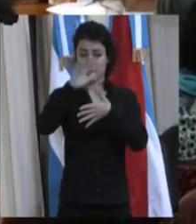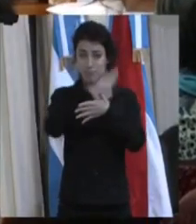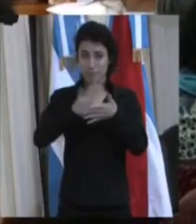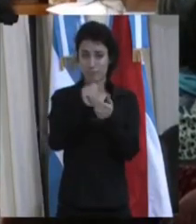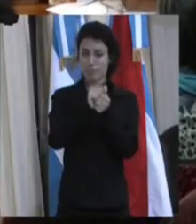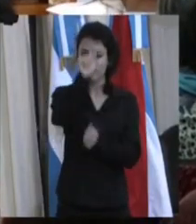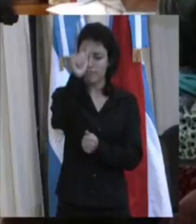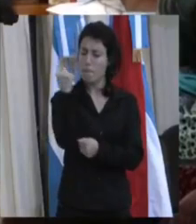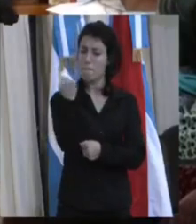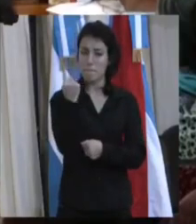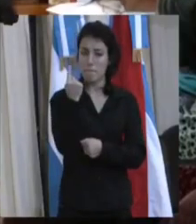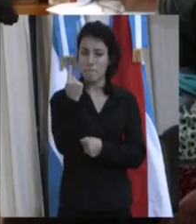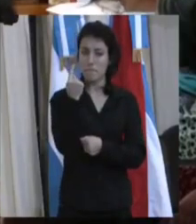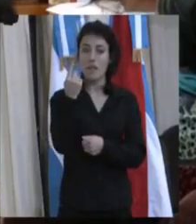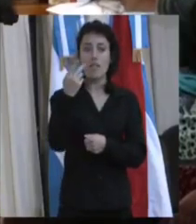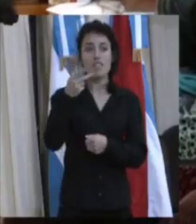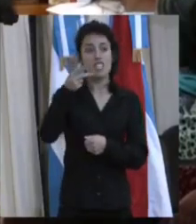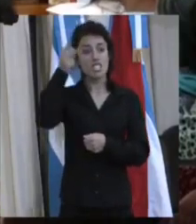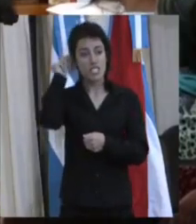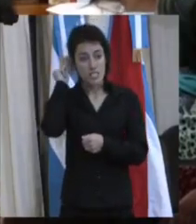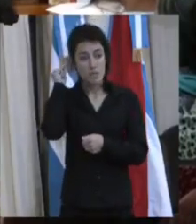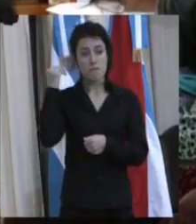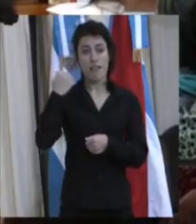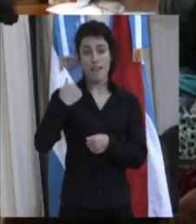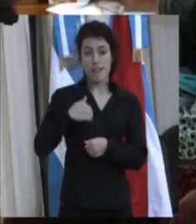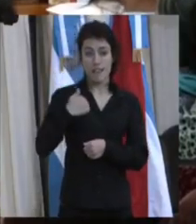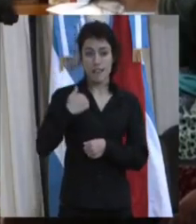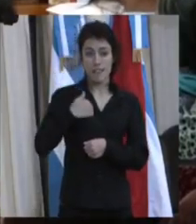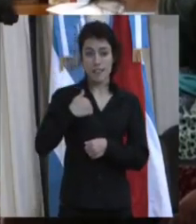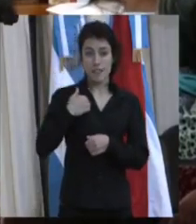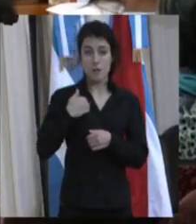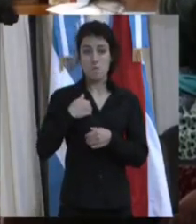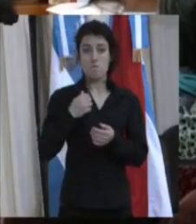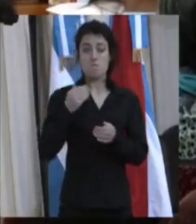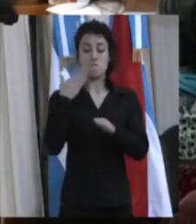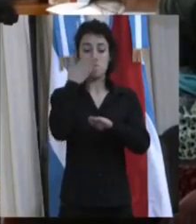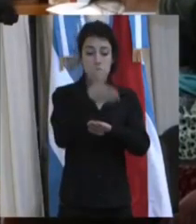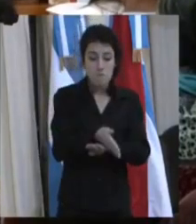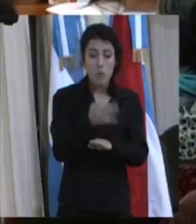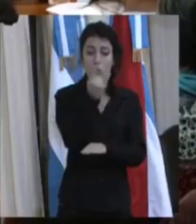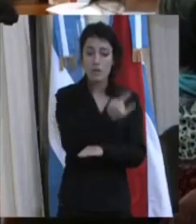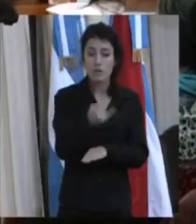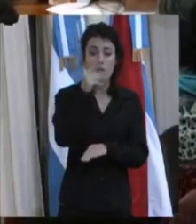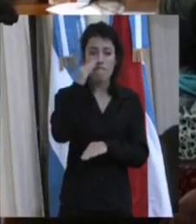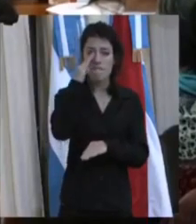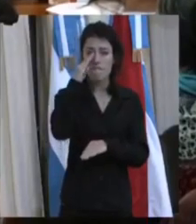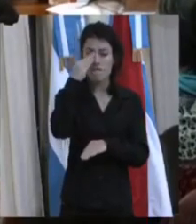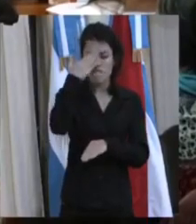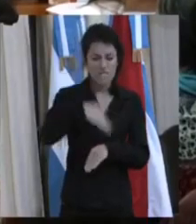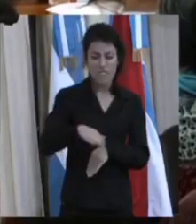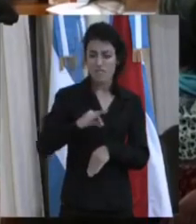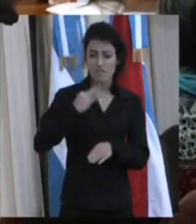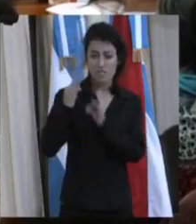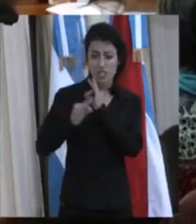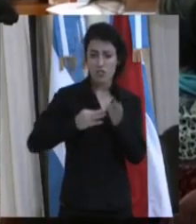mujeres universitarias son las chilenas. En Argentina empiezan a ingresar a la universidad a fines del siglo XIX y la